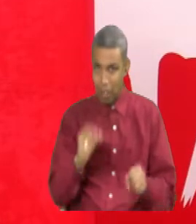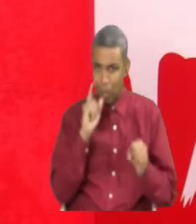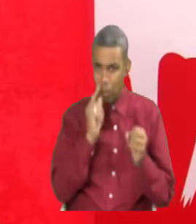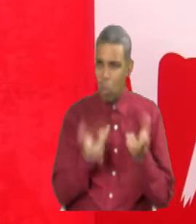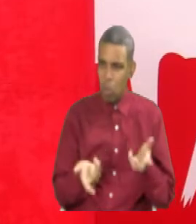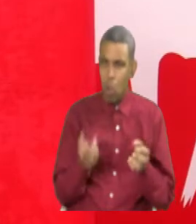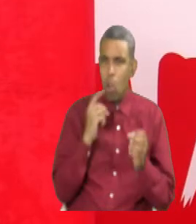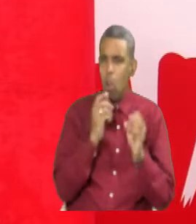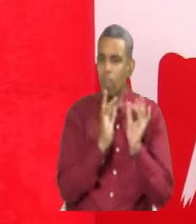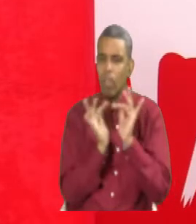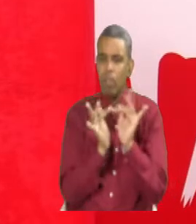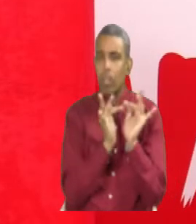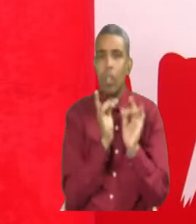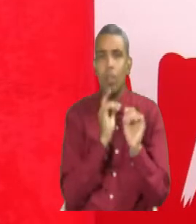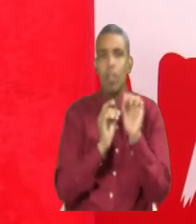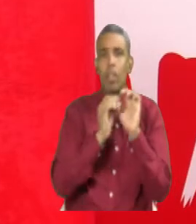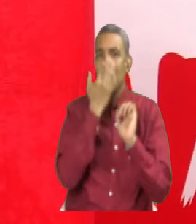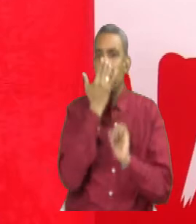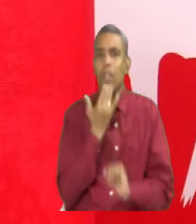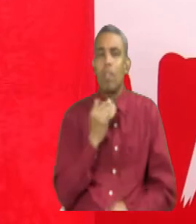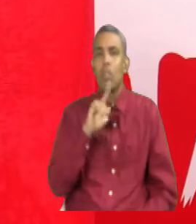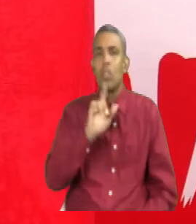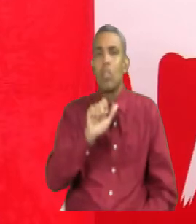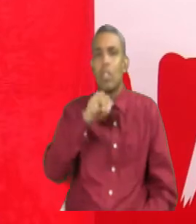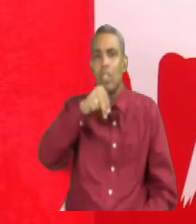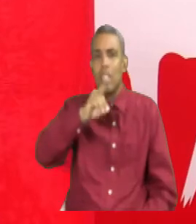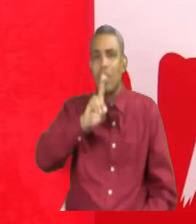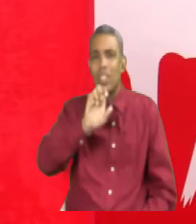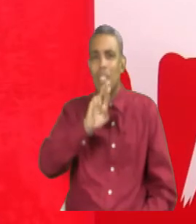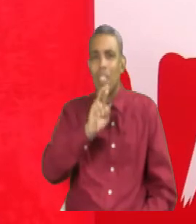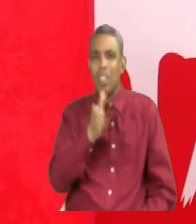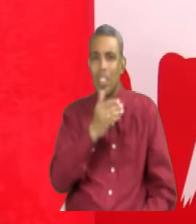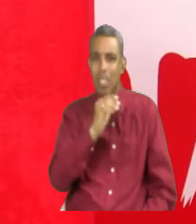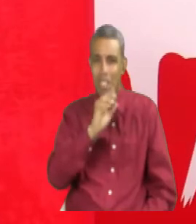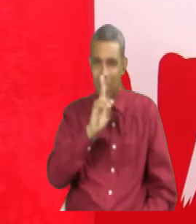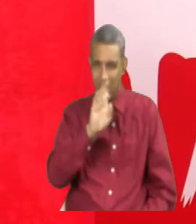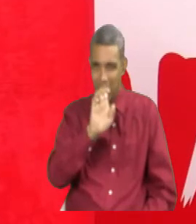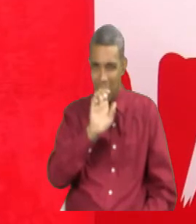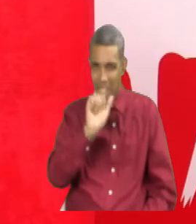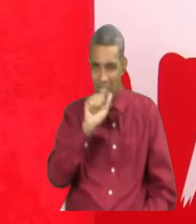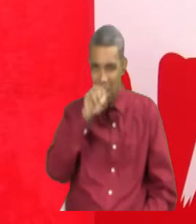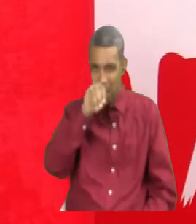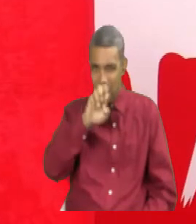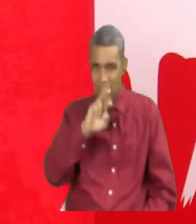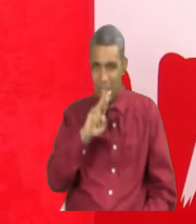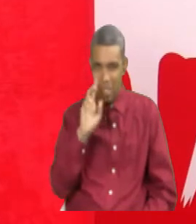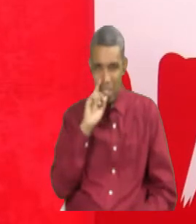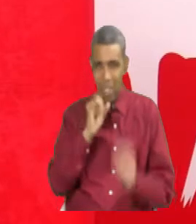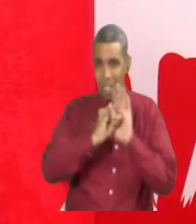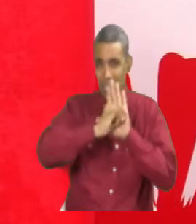como Sandra de América. En Instagram la encuentran como Sandra, la voz de América.